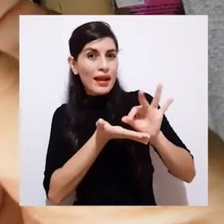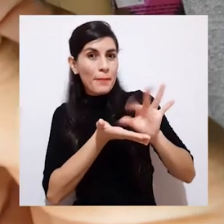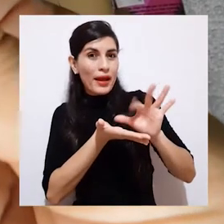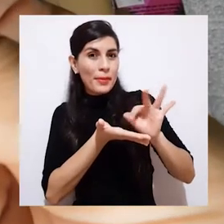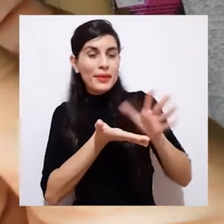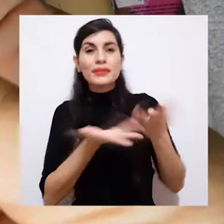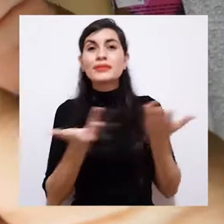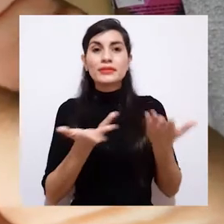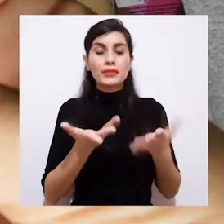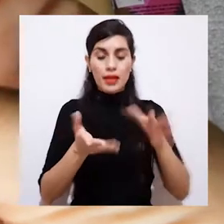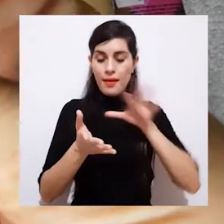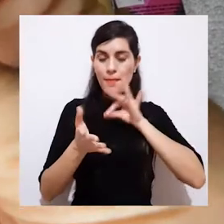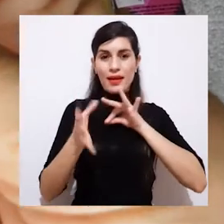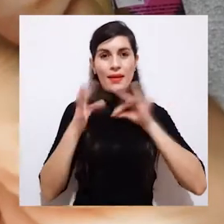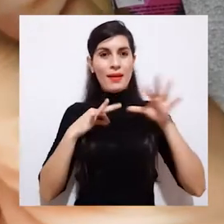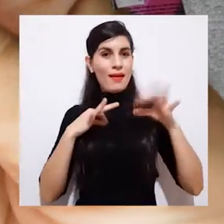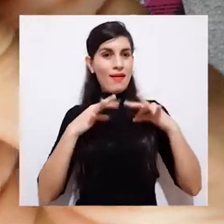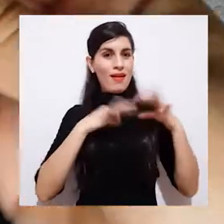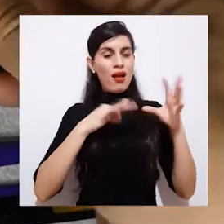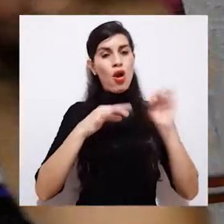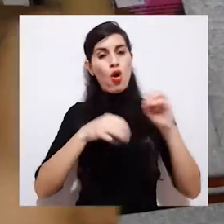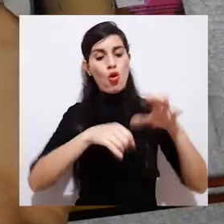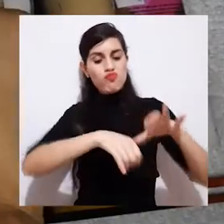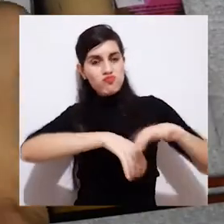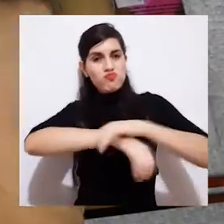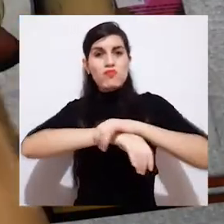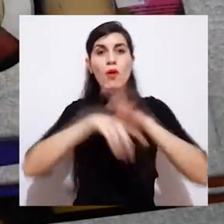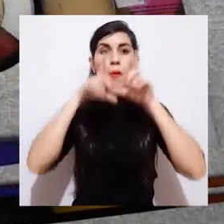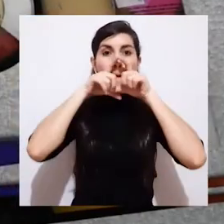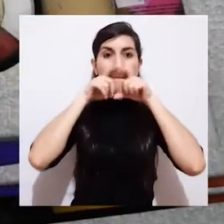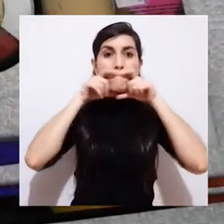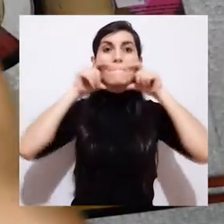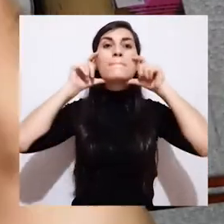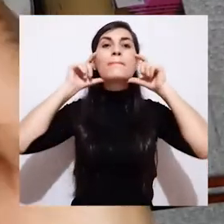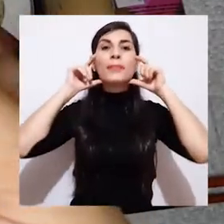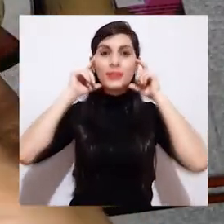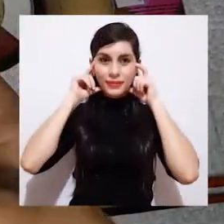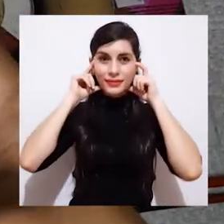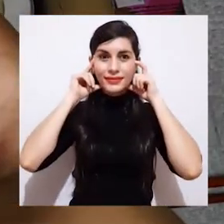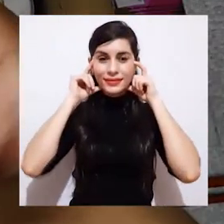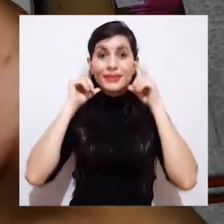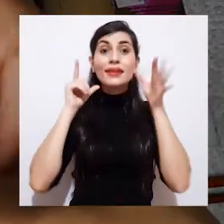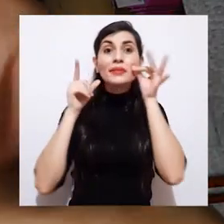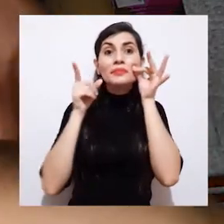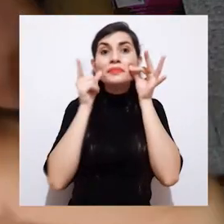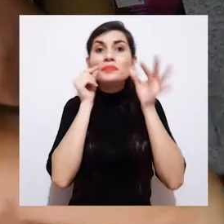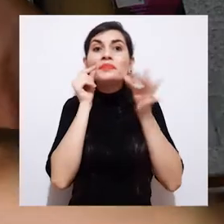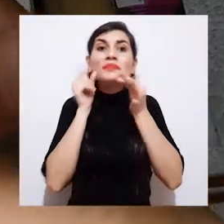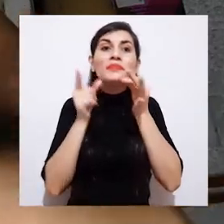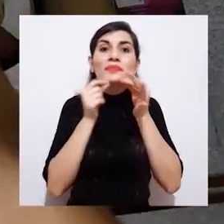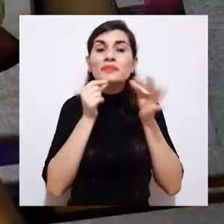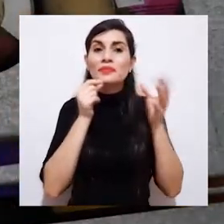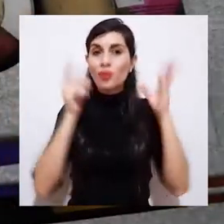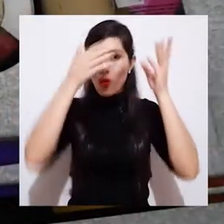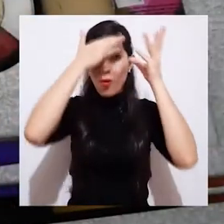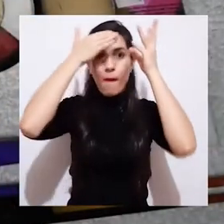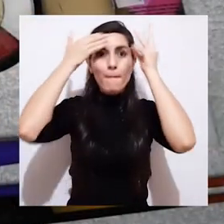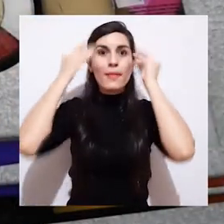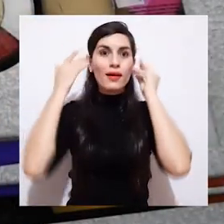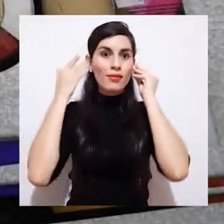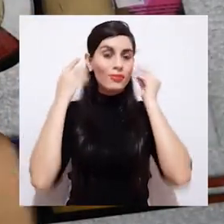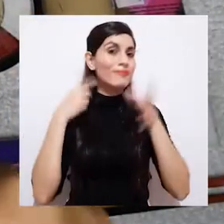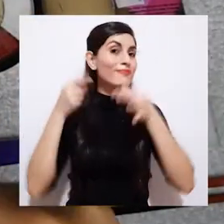especial que se utiliza para efectos especiales, para pegar prótesis, barba e incluso terminaciones de pelucas y este tipo de trabajos.